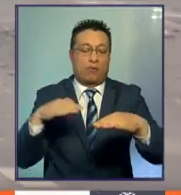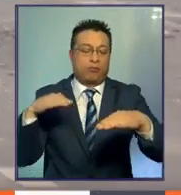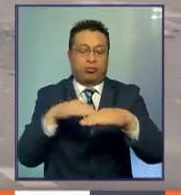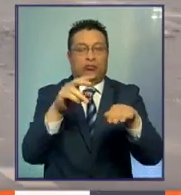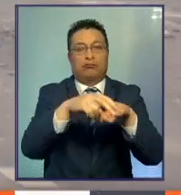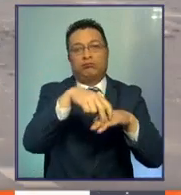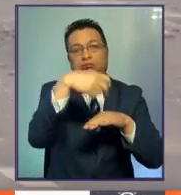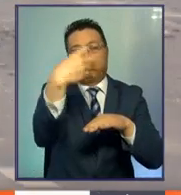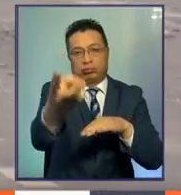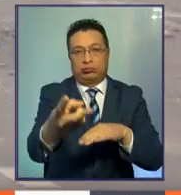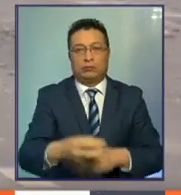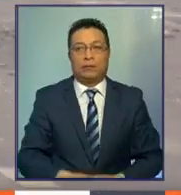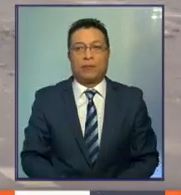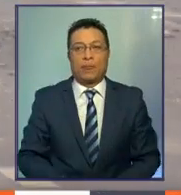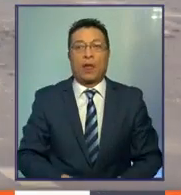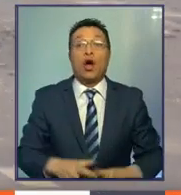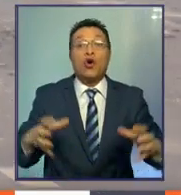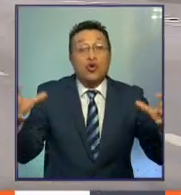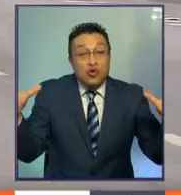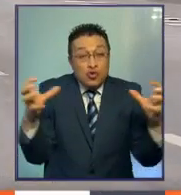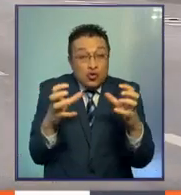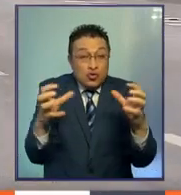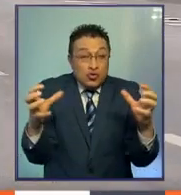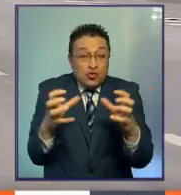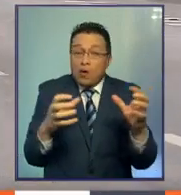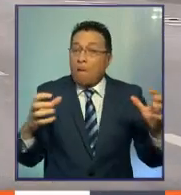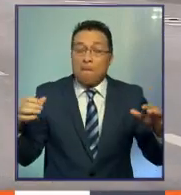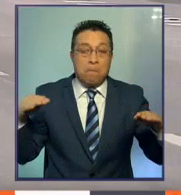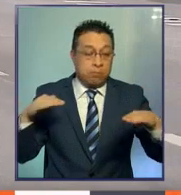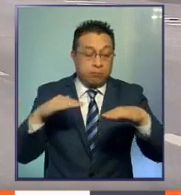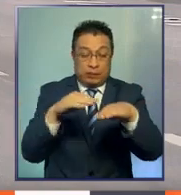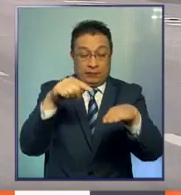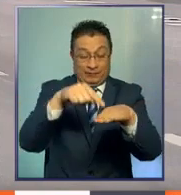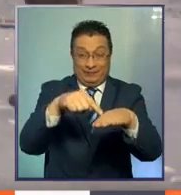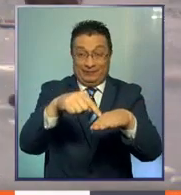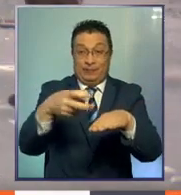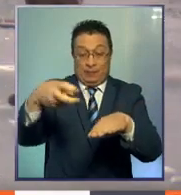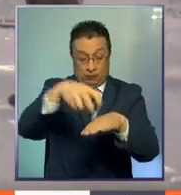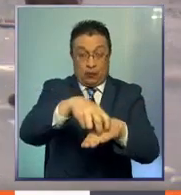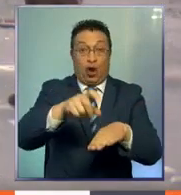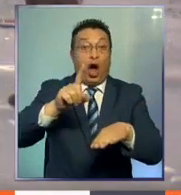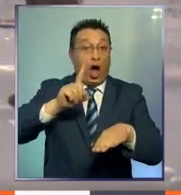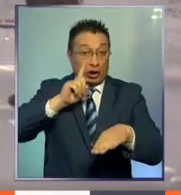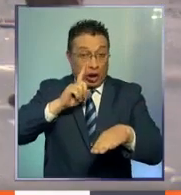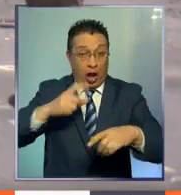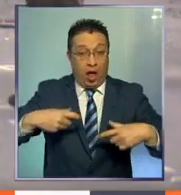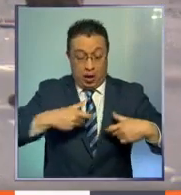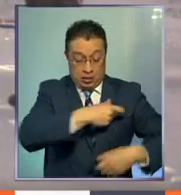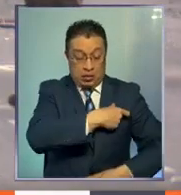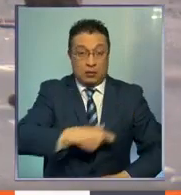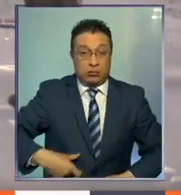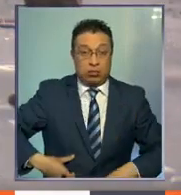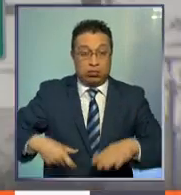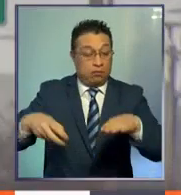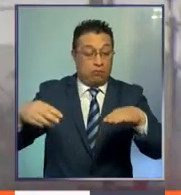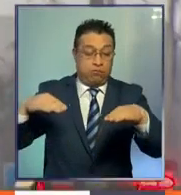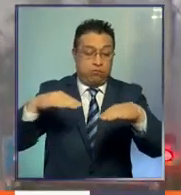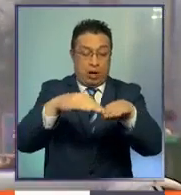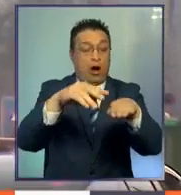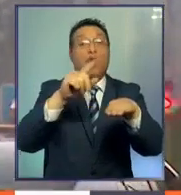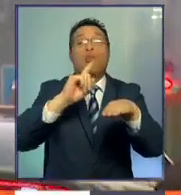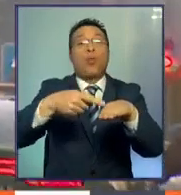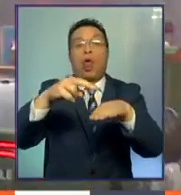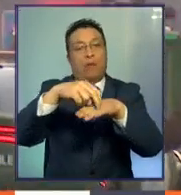conduciendo este vehículo. Tan fuerte fue el impacto que Marco Quintana, quien usaba su cinturón de seguridad, salió eyectado, falleciendo